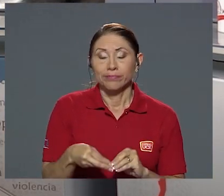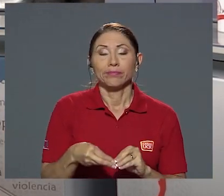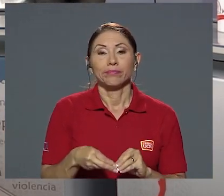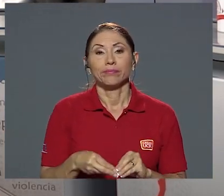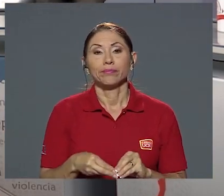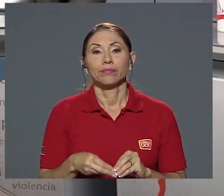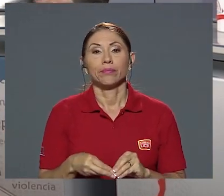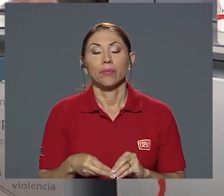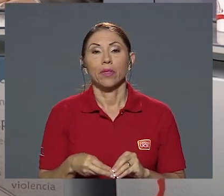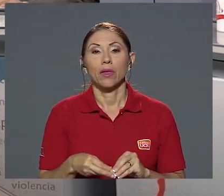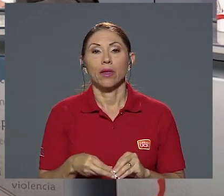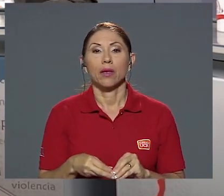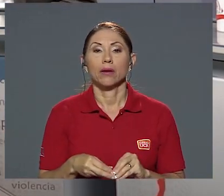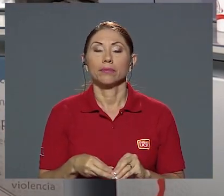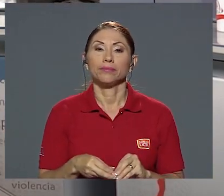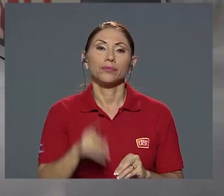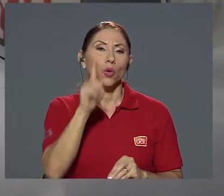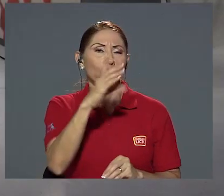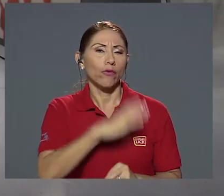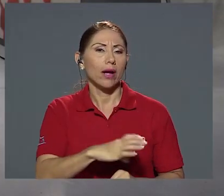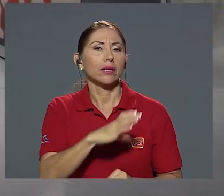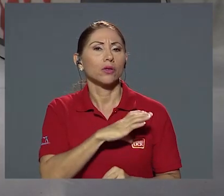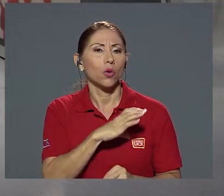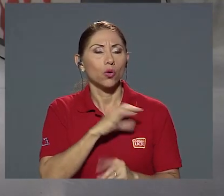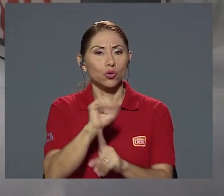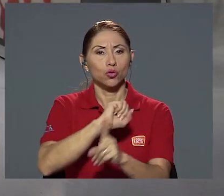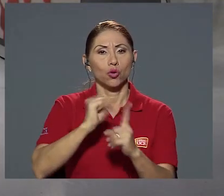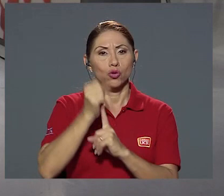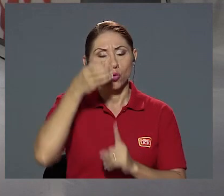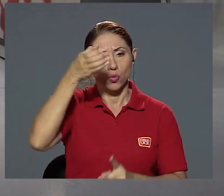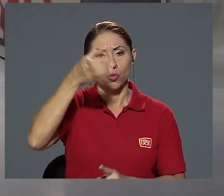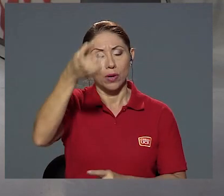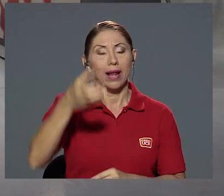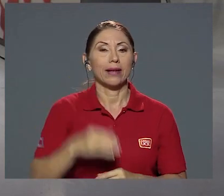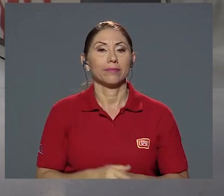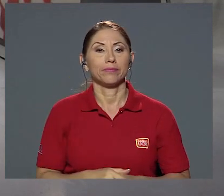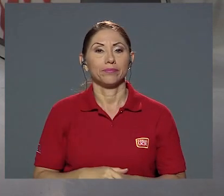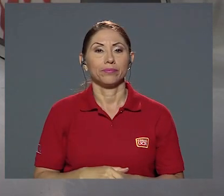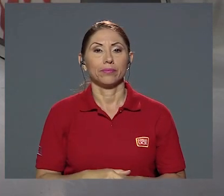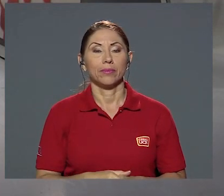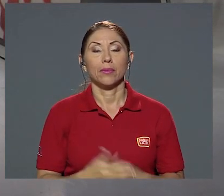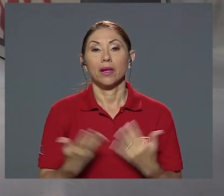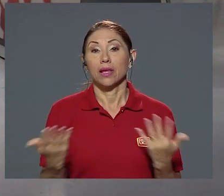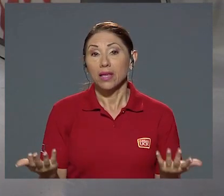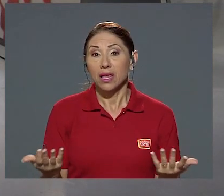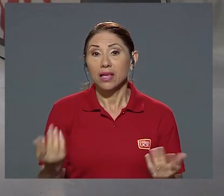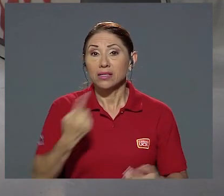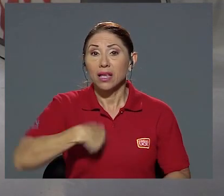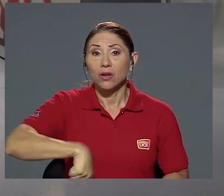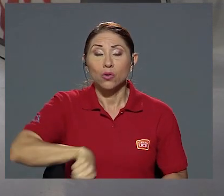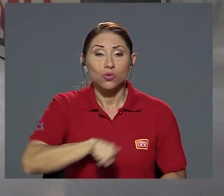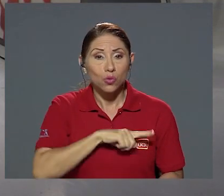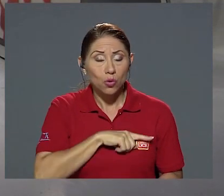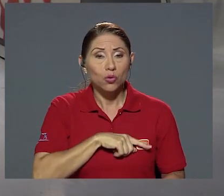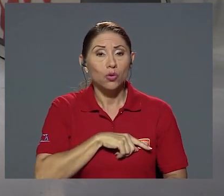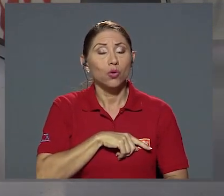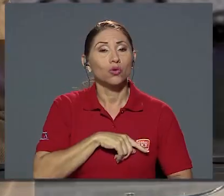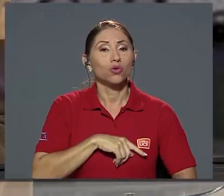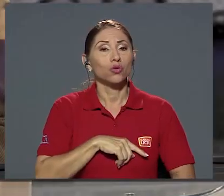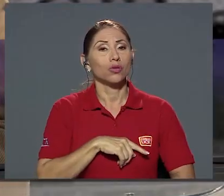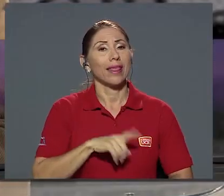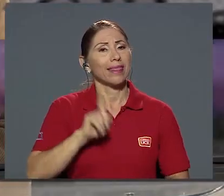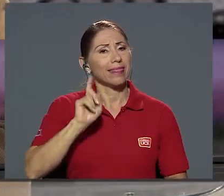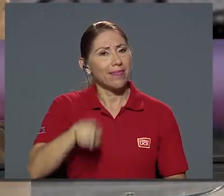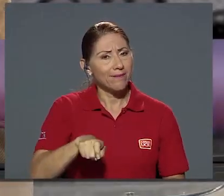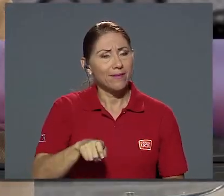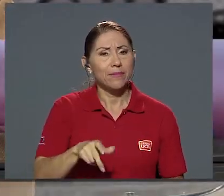le aportaría un factor de naturaleza sociocultural, y es que es mucho lo que tenemos que escuchar